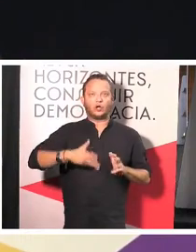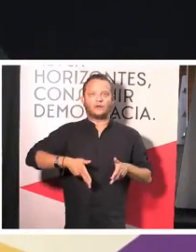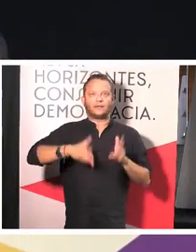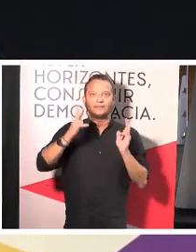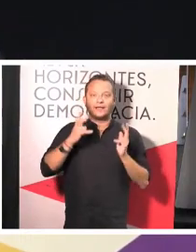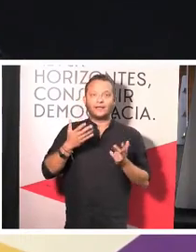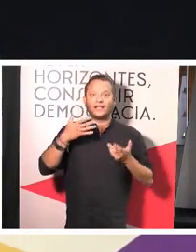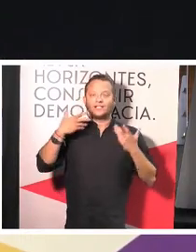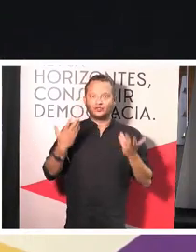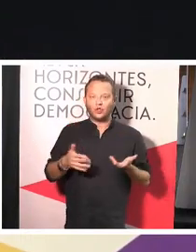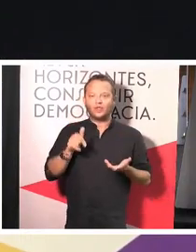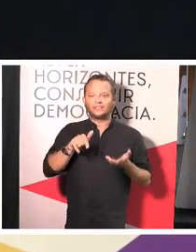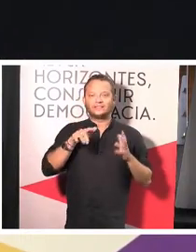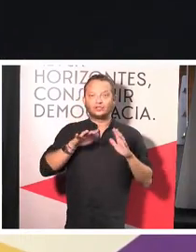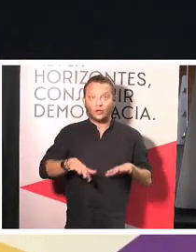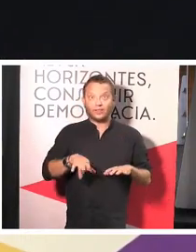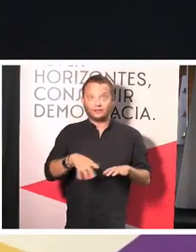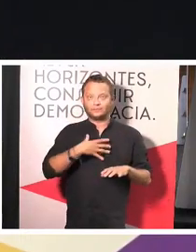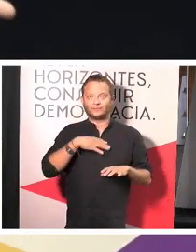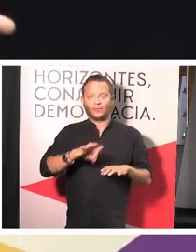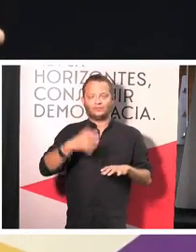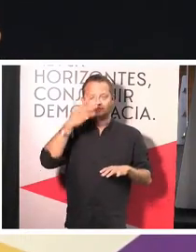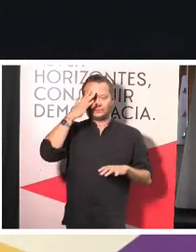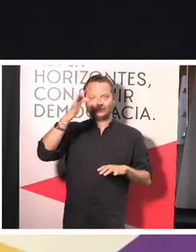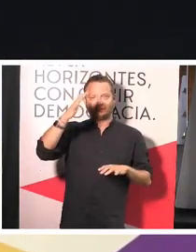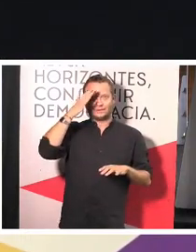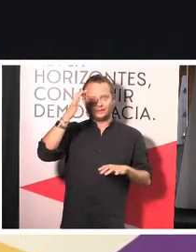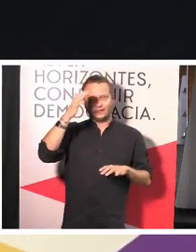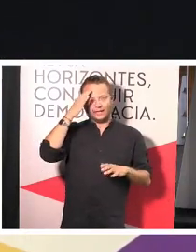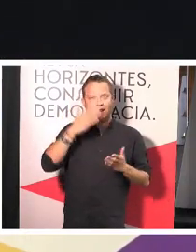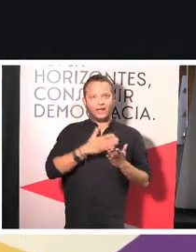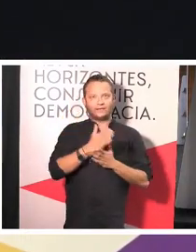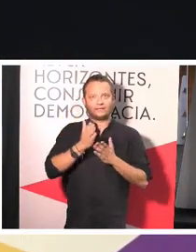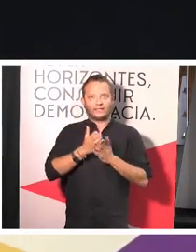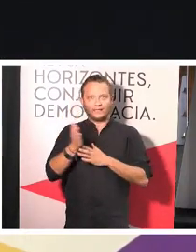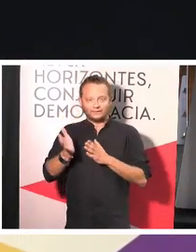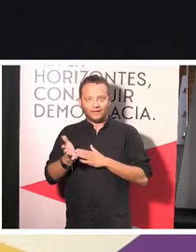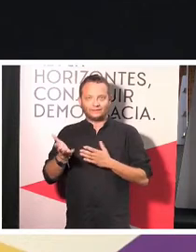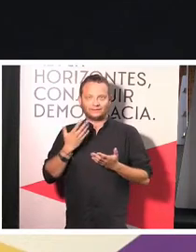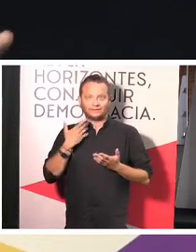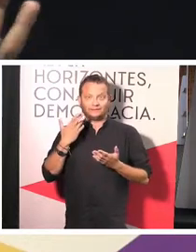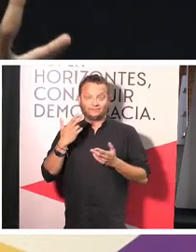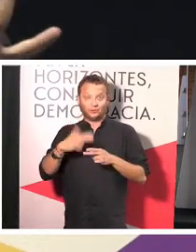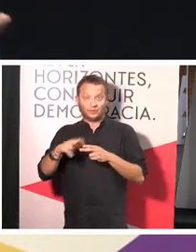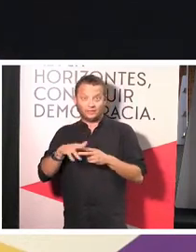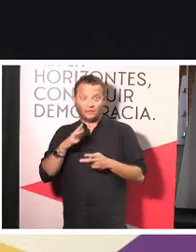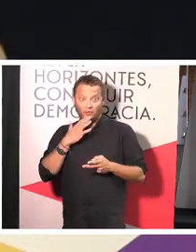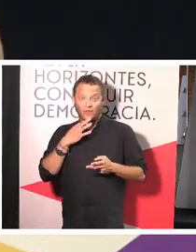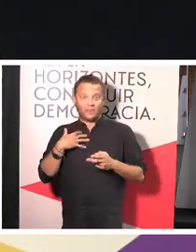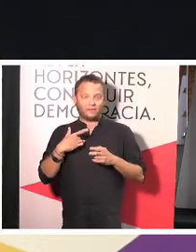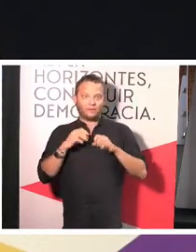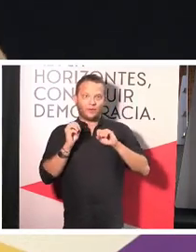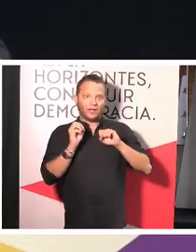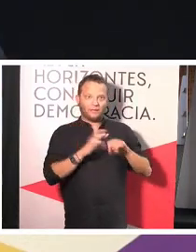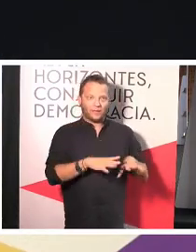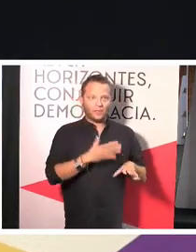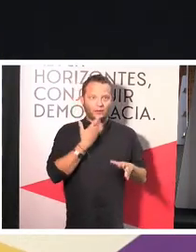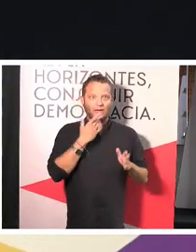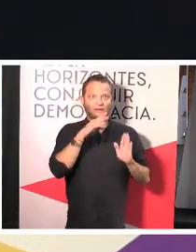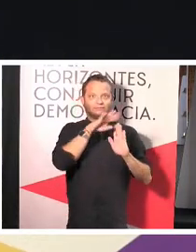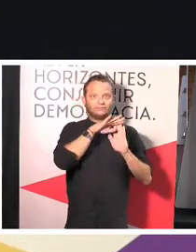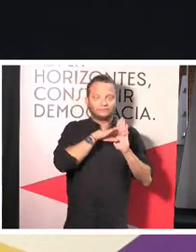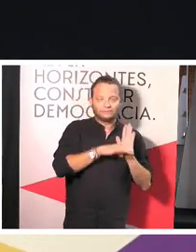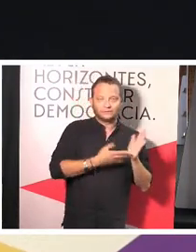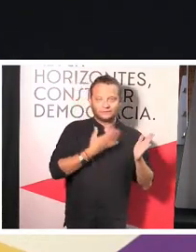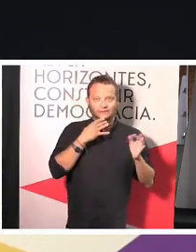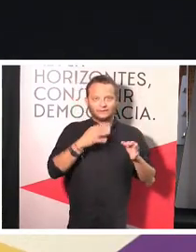reino material, solo entonces podremos empezar a imaginar alternativas y palancas políticas. Pero para eso vamos a tener que abandonar una serie de dogmas